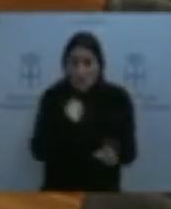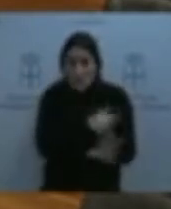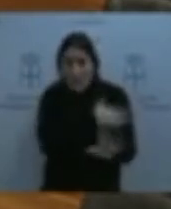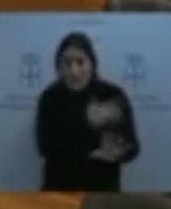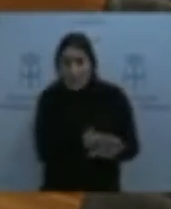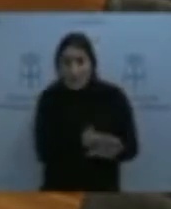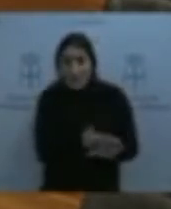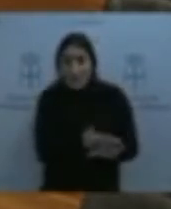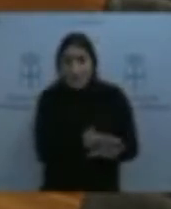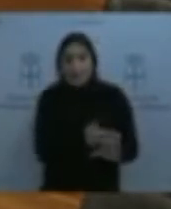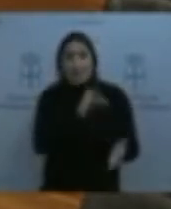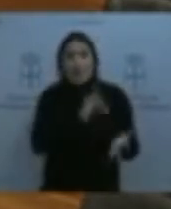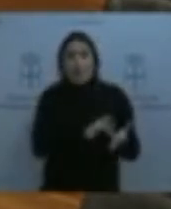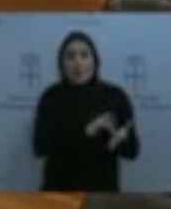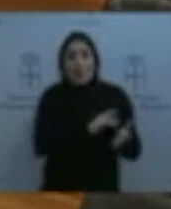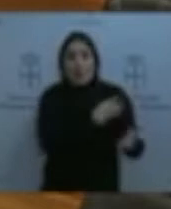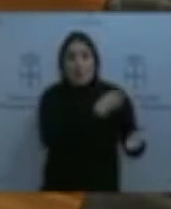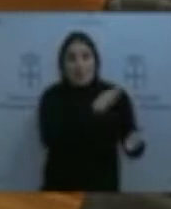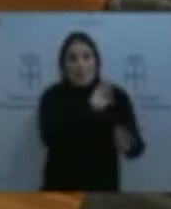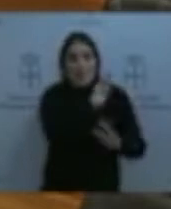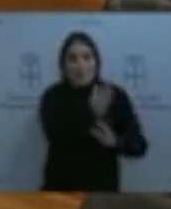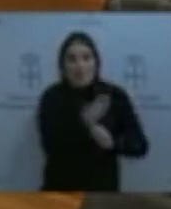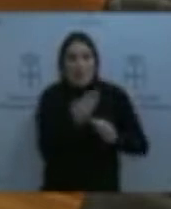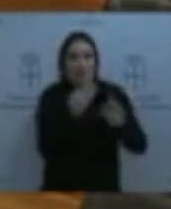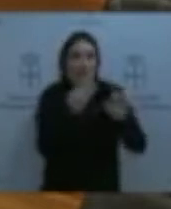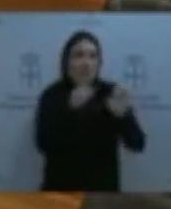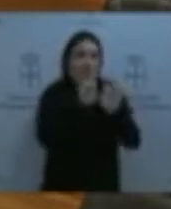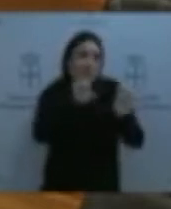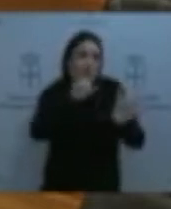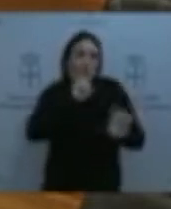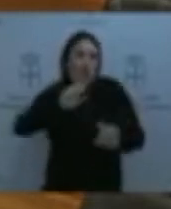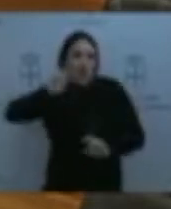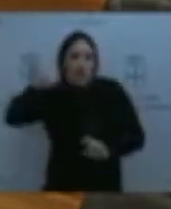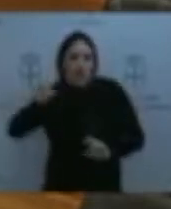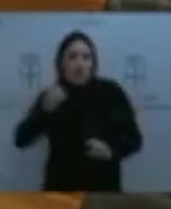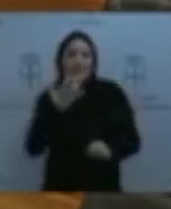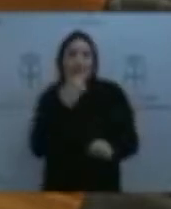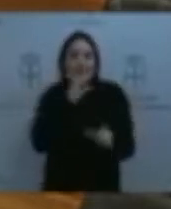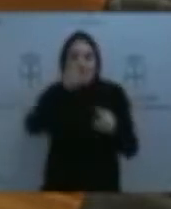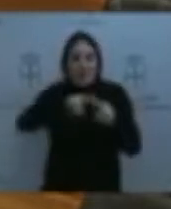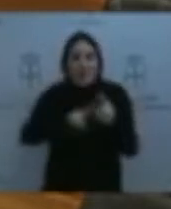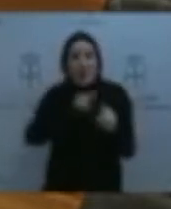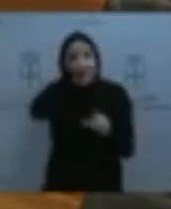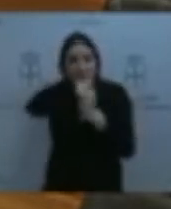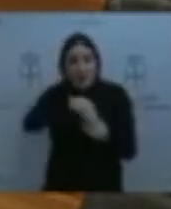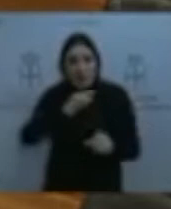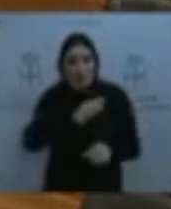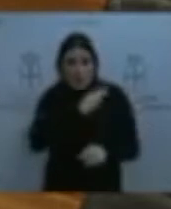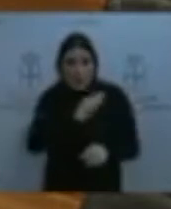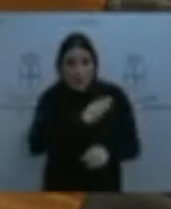que se me presenta por esta o cualquier otra fundación privada en la que el Principado de Asturias está presente como patrono, es el